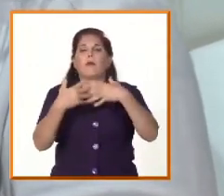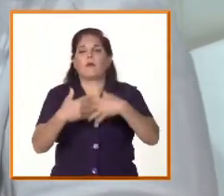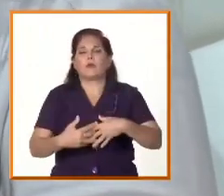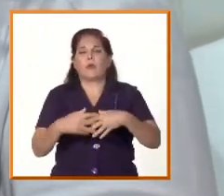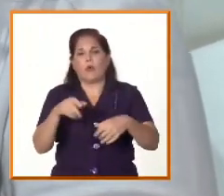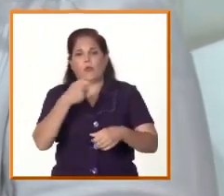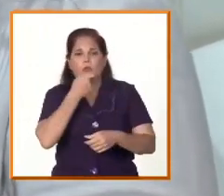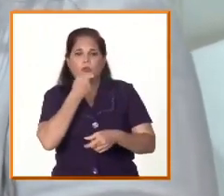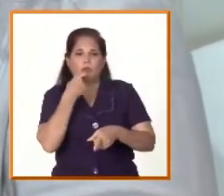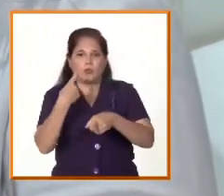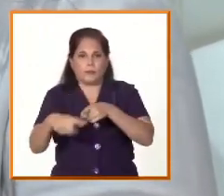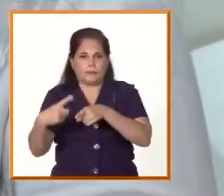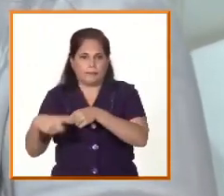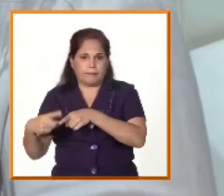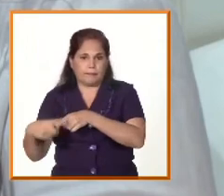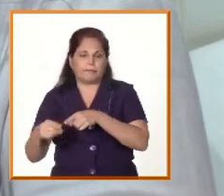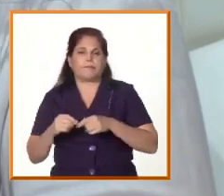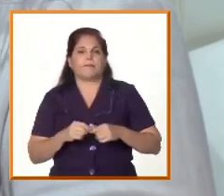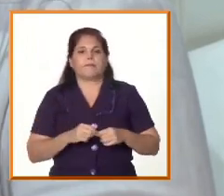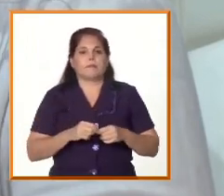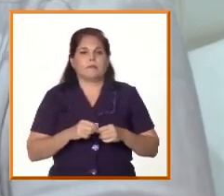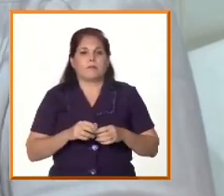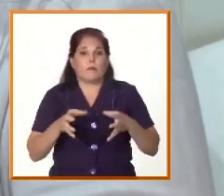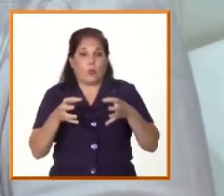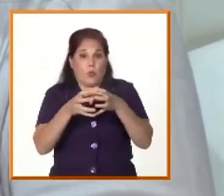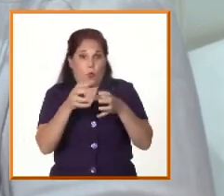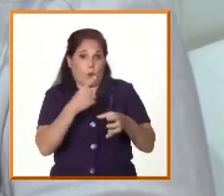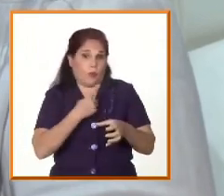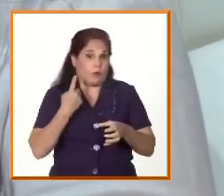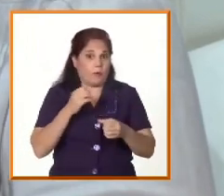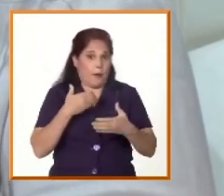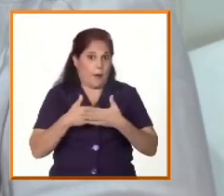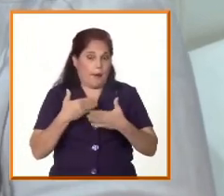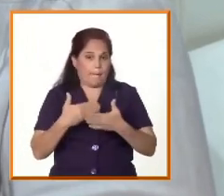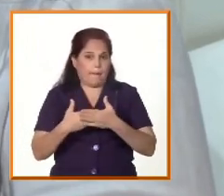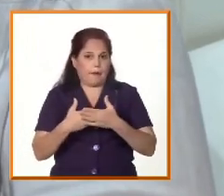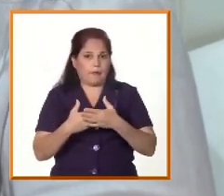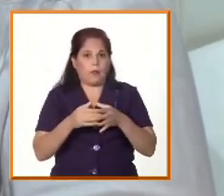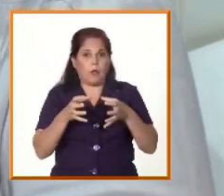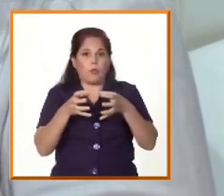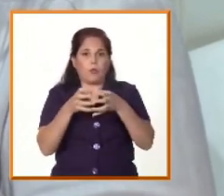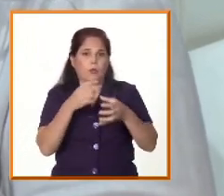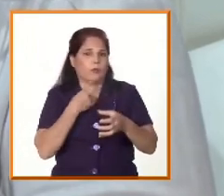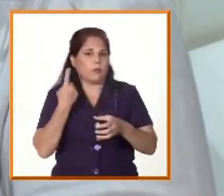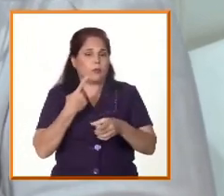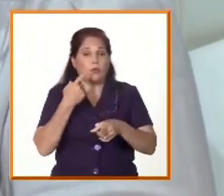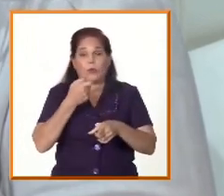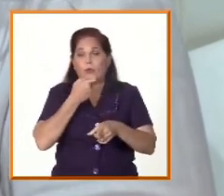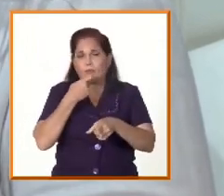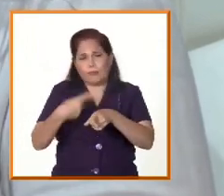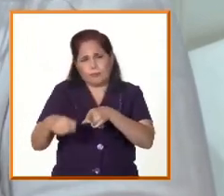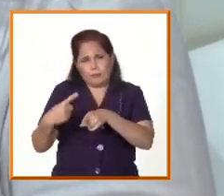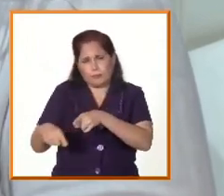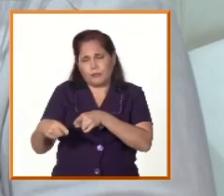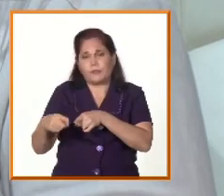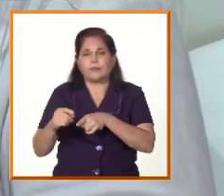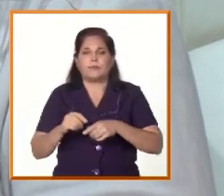nosotros los industriales que está también en el grupo nuestro que es una empresa que integra el grupo nuestro grupo no solo dirigimos